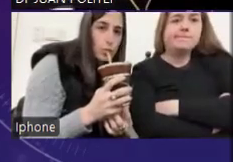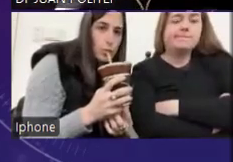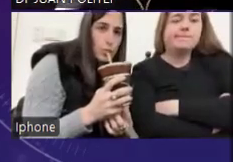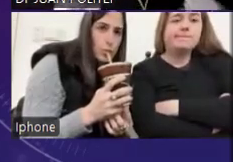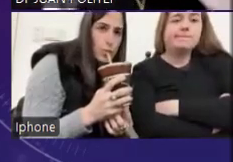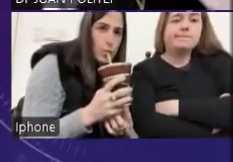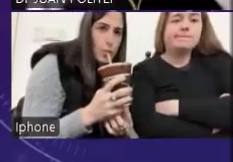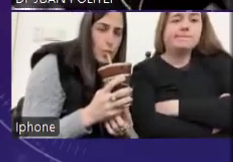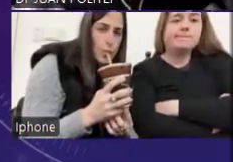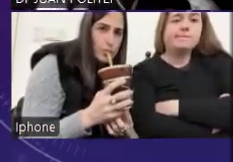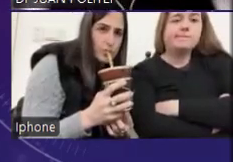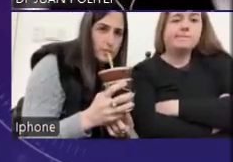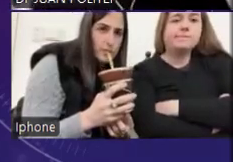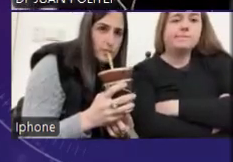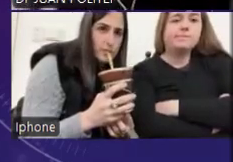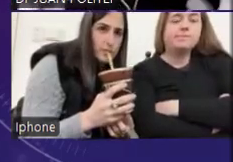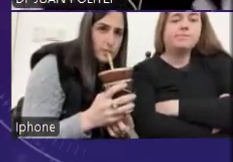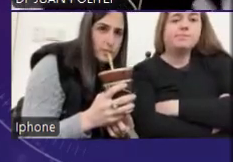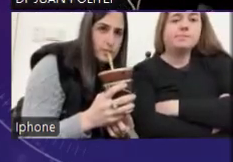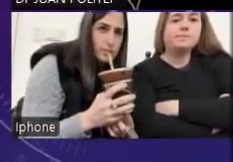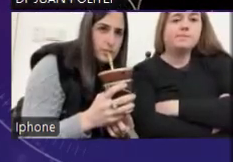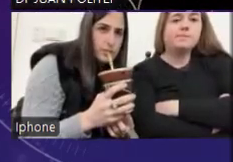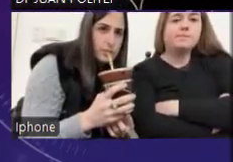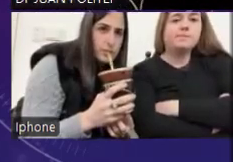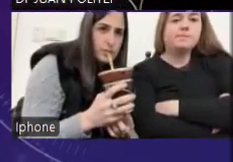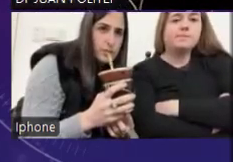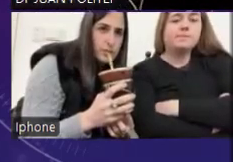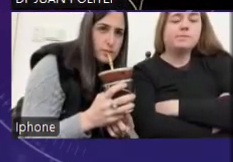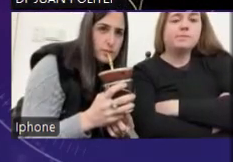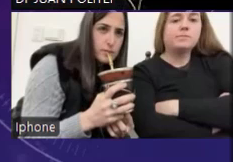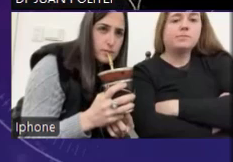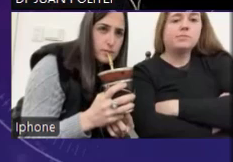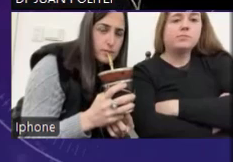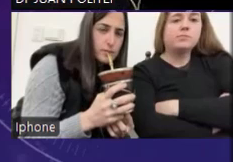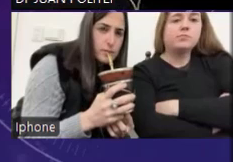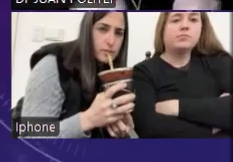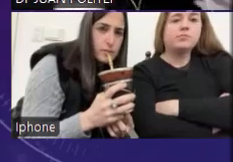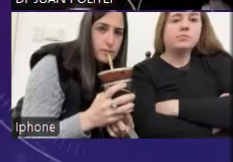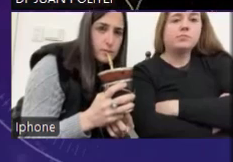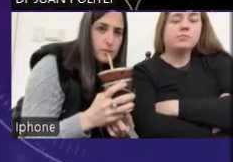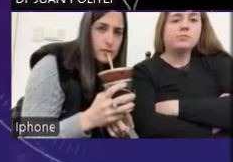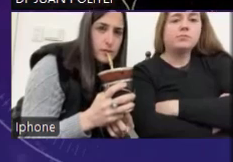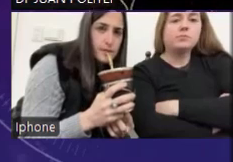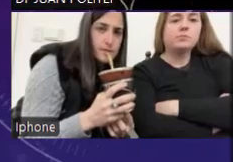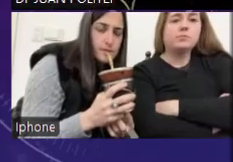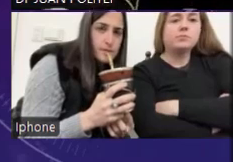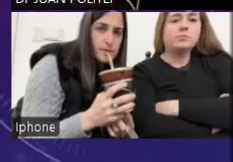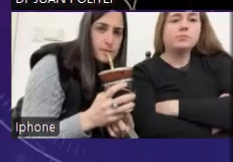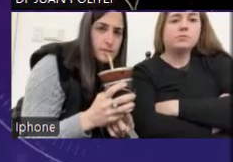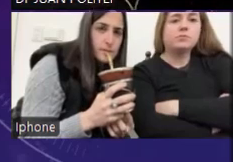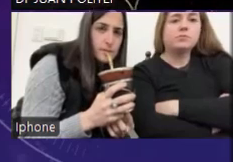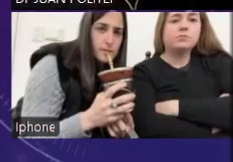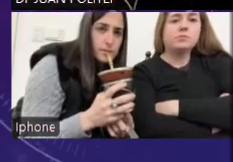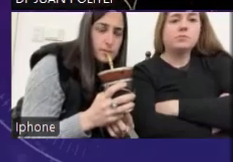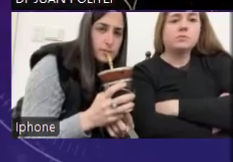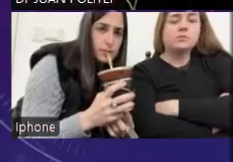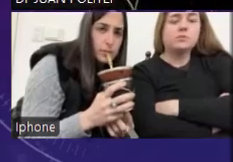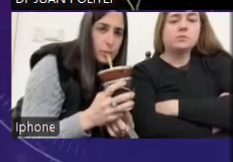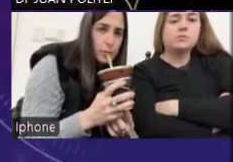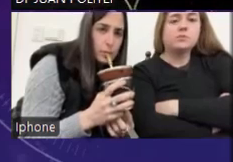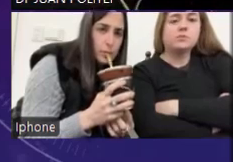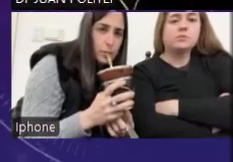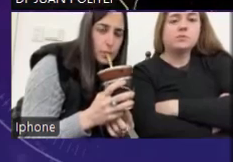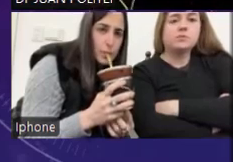del ojo, el intestino y todo lo que se sabe. Ustedes saben que el diagnóstico de Fabry se hace a través